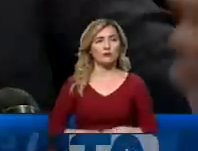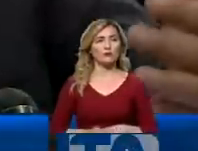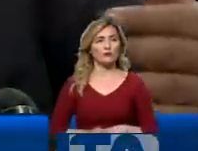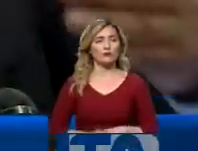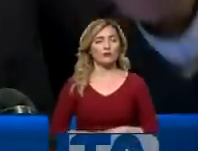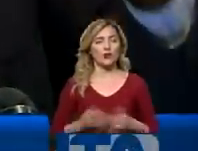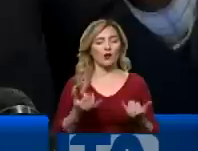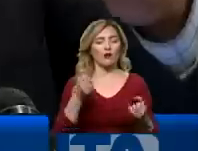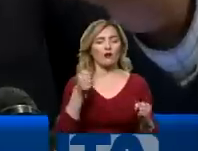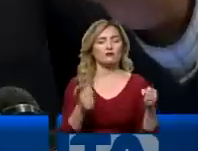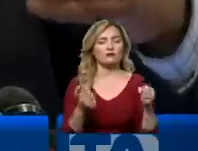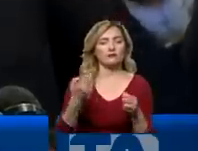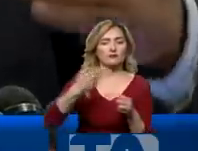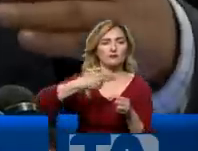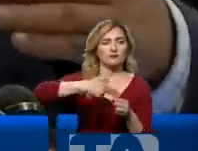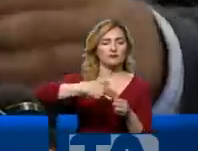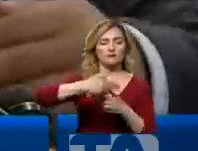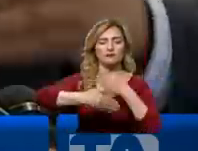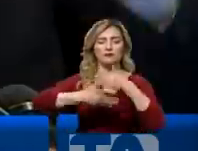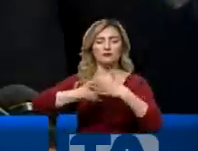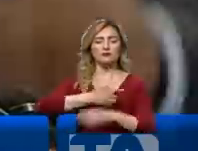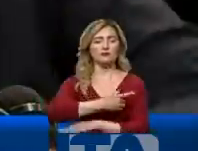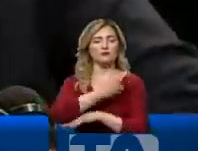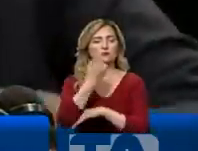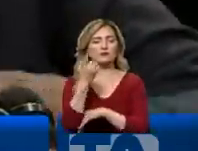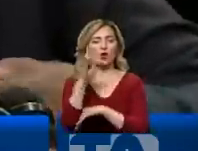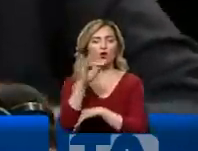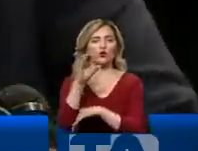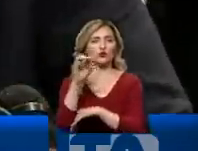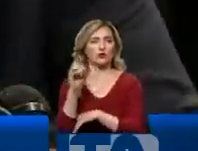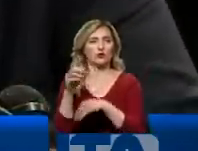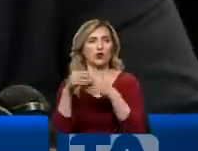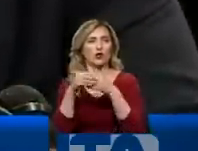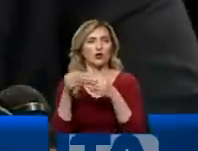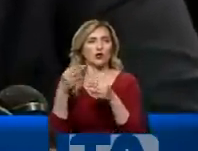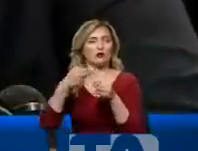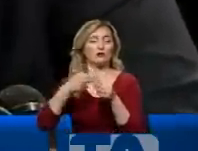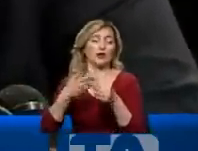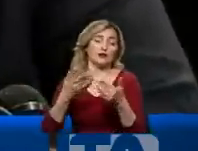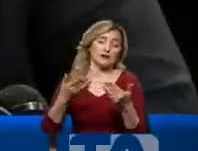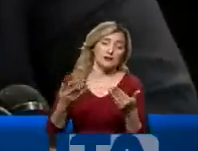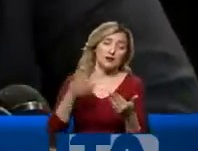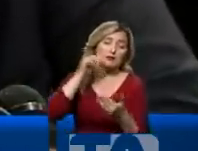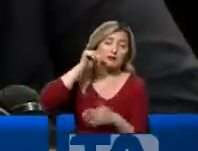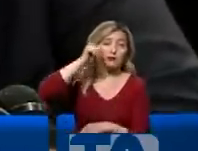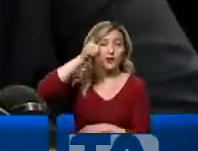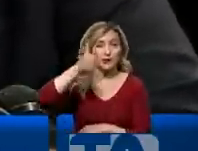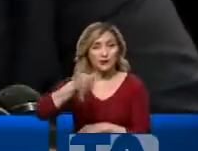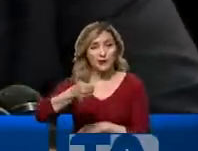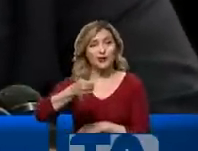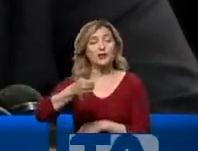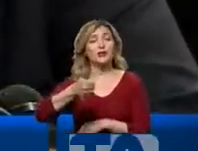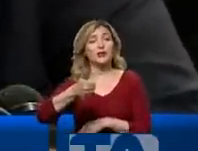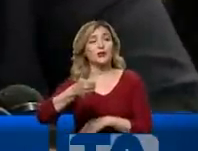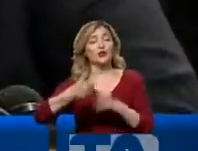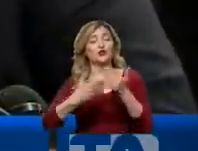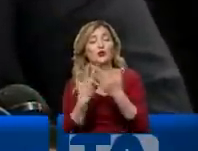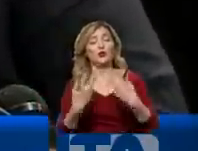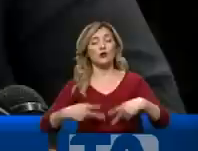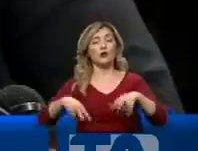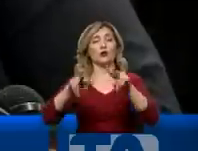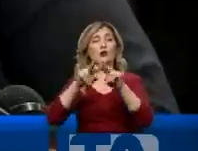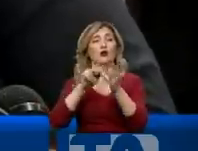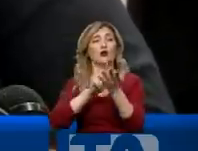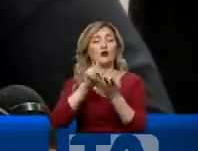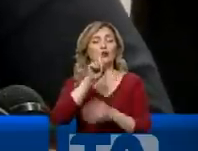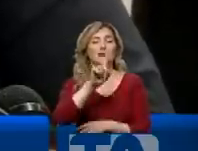un carro que abastezco diariamente con $80 de combustible, resulta que el día de mañana, ya con los nuevos precios, tengo